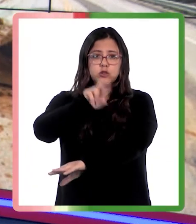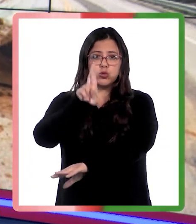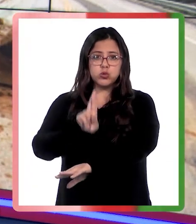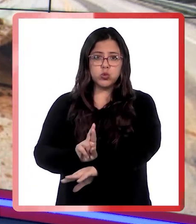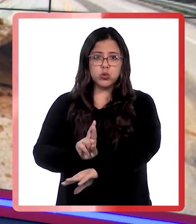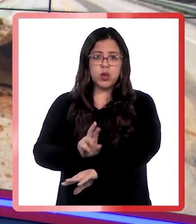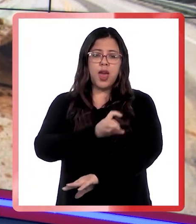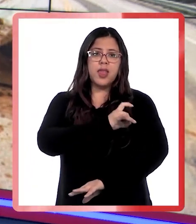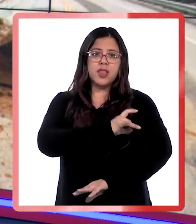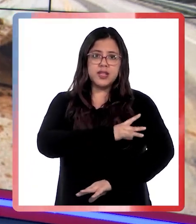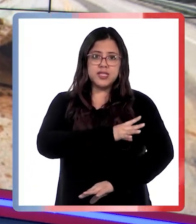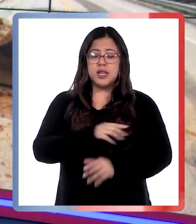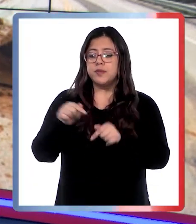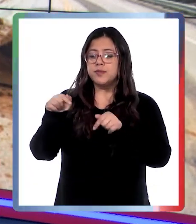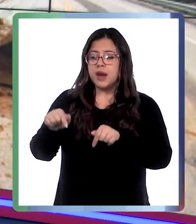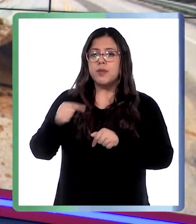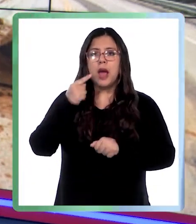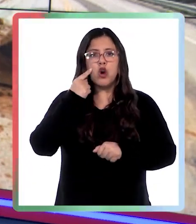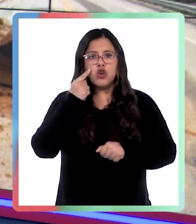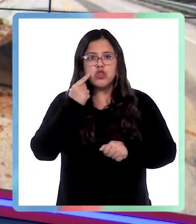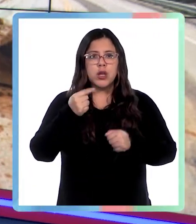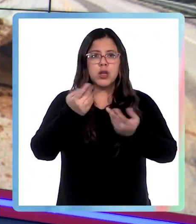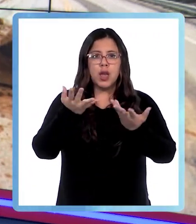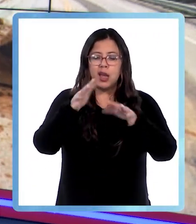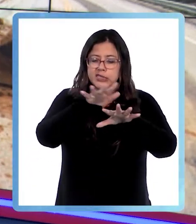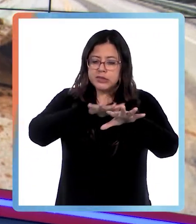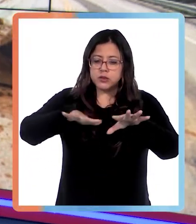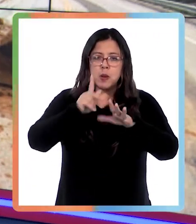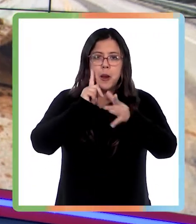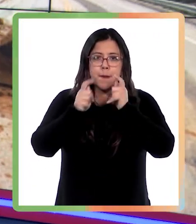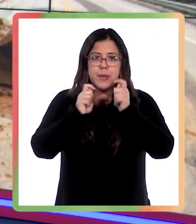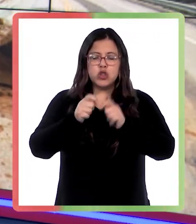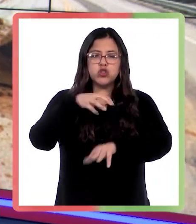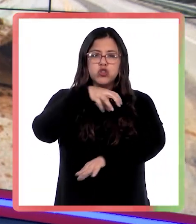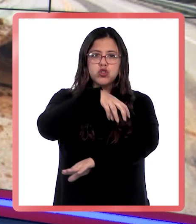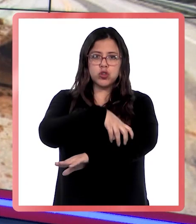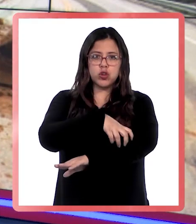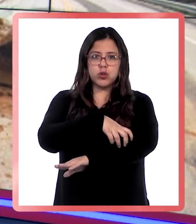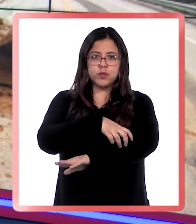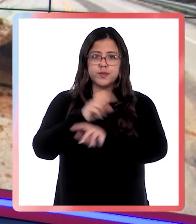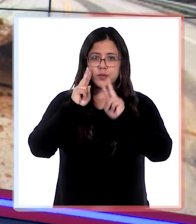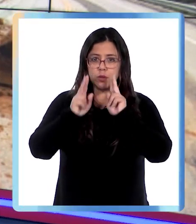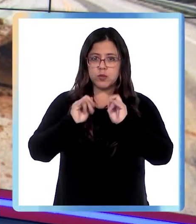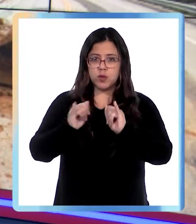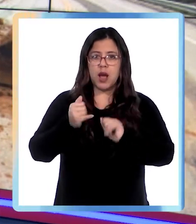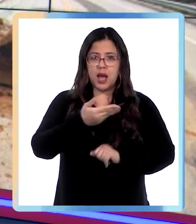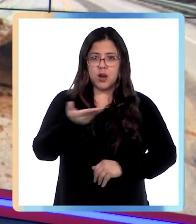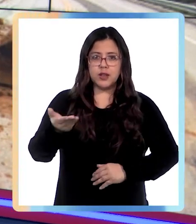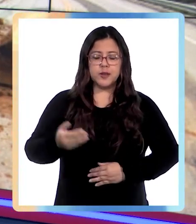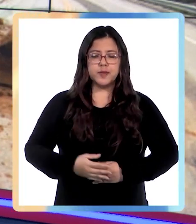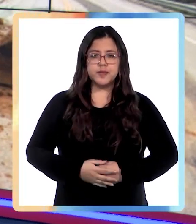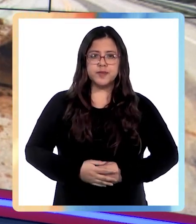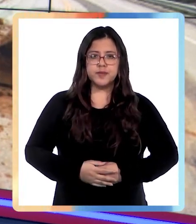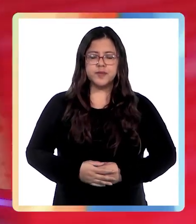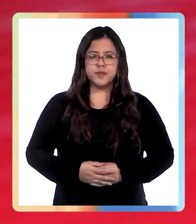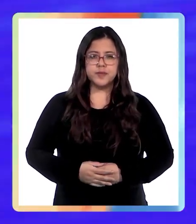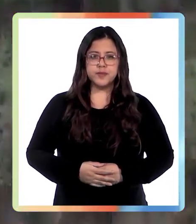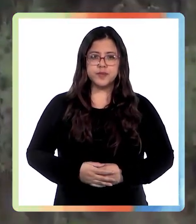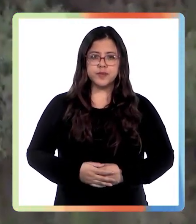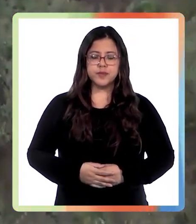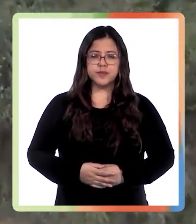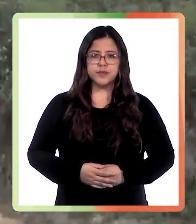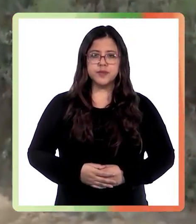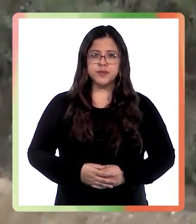zona centro sur del país de manera de conocer el mapa de la peligrosidad en la región lo revisamos en la nota de